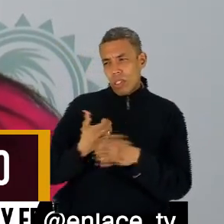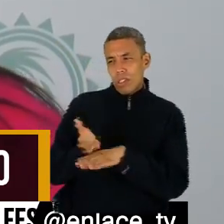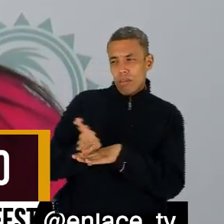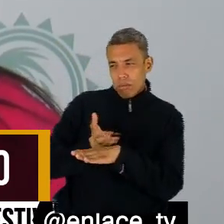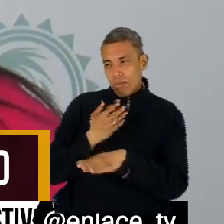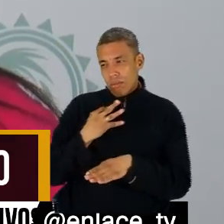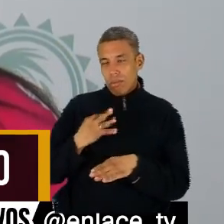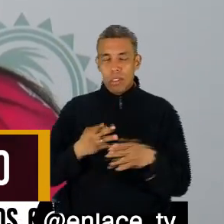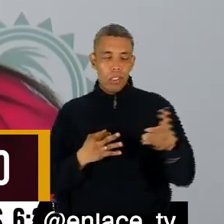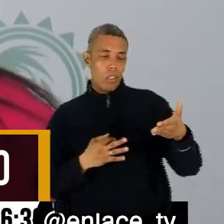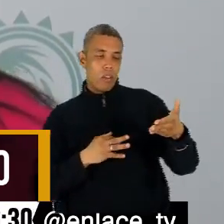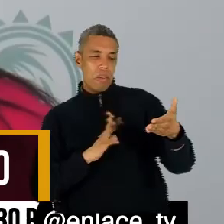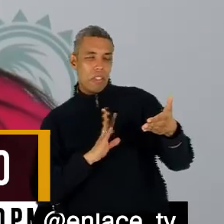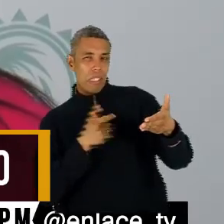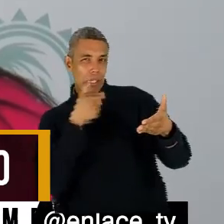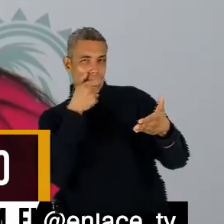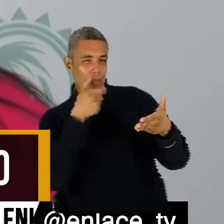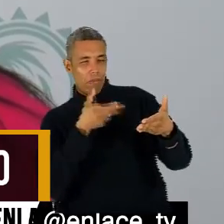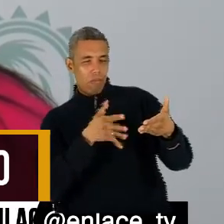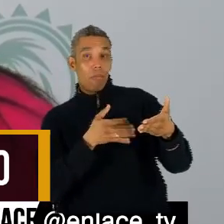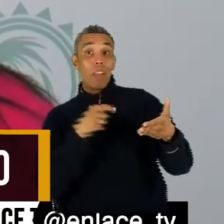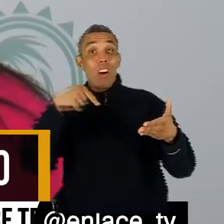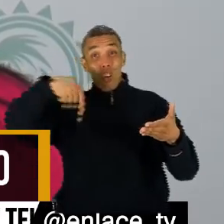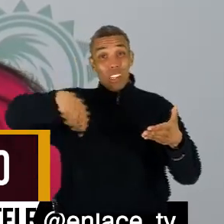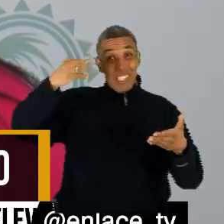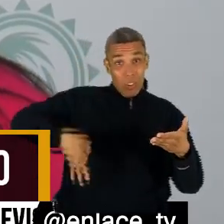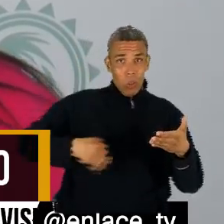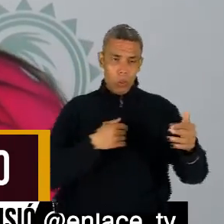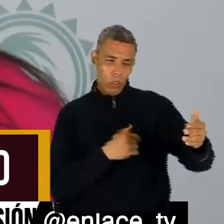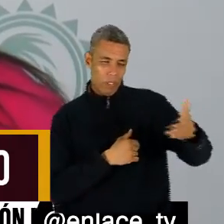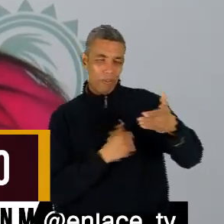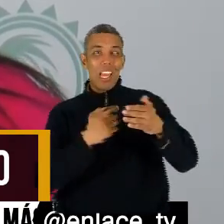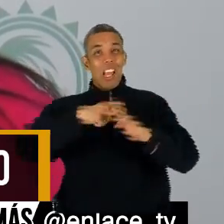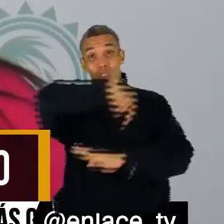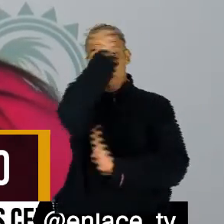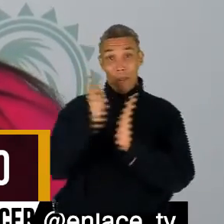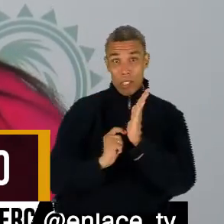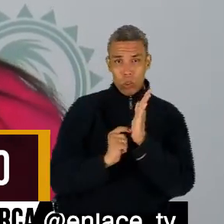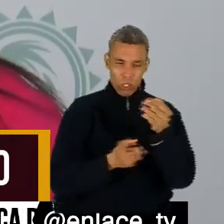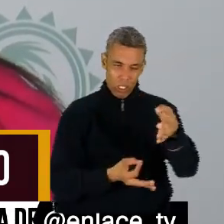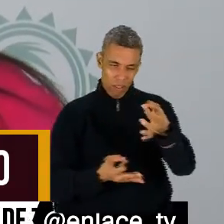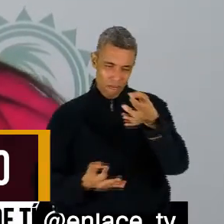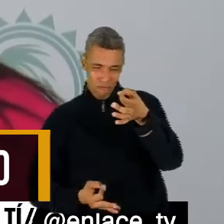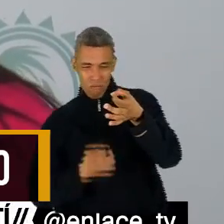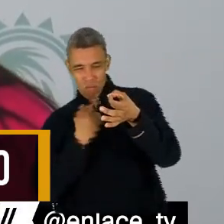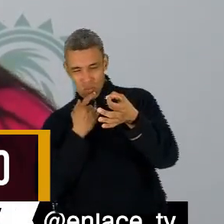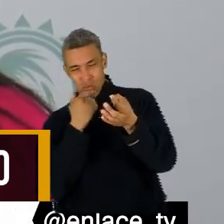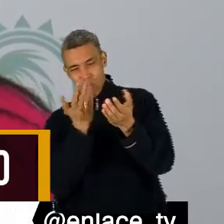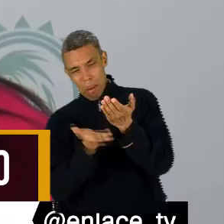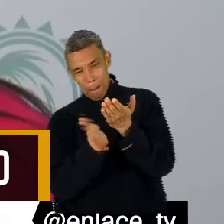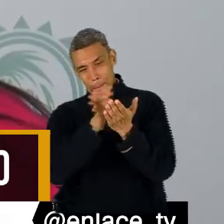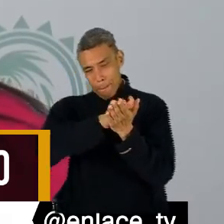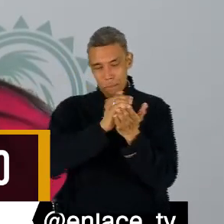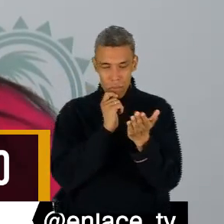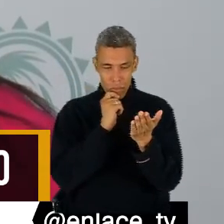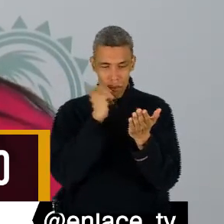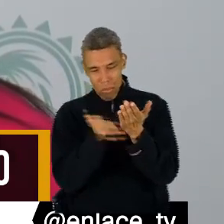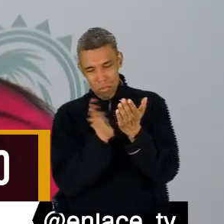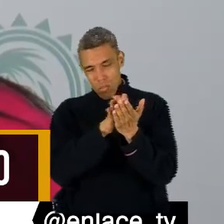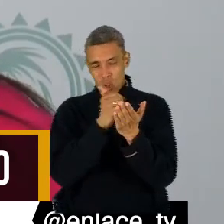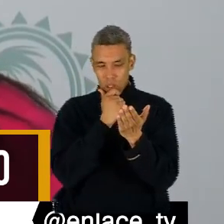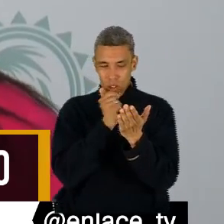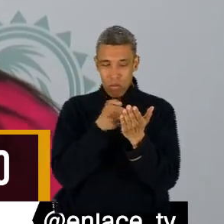empezar a determinar cada línea estratégica, si las metas del cuatrenio, las metas